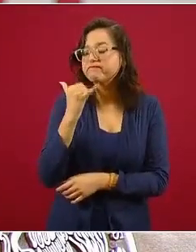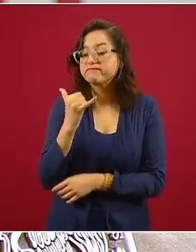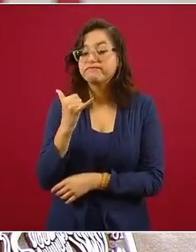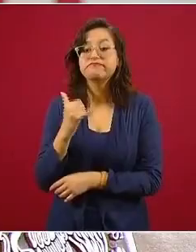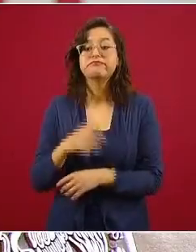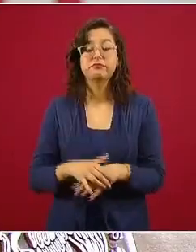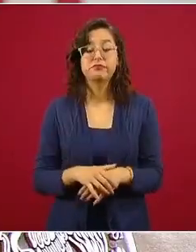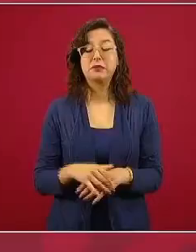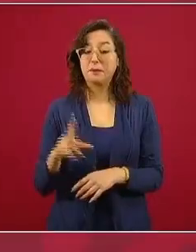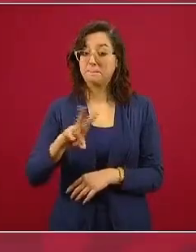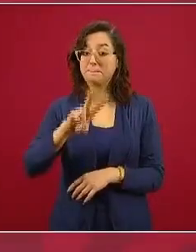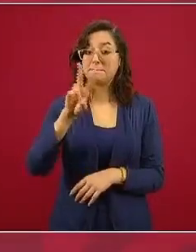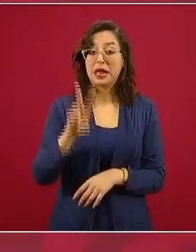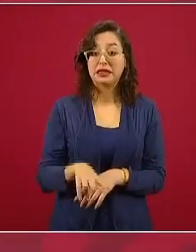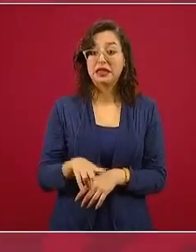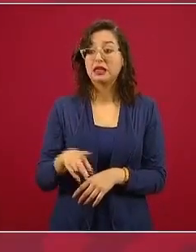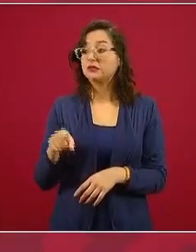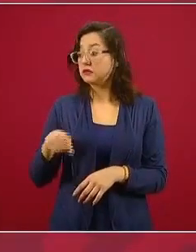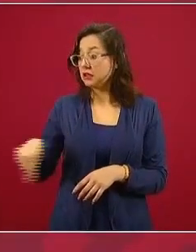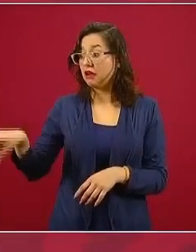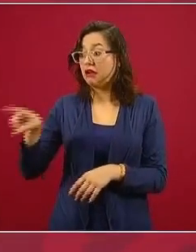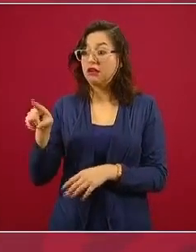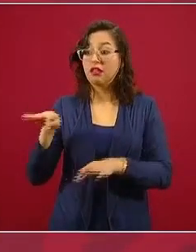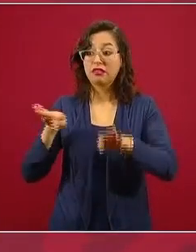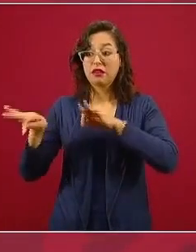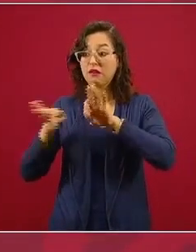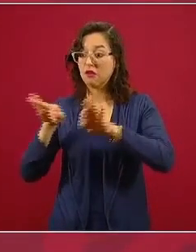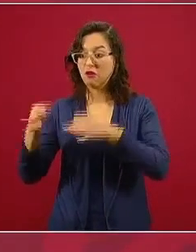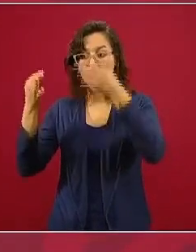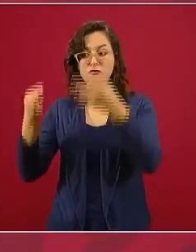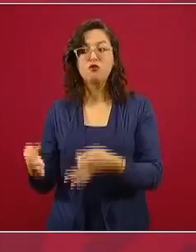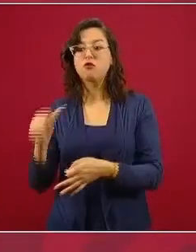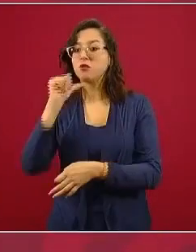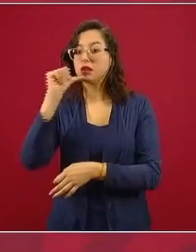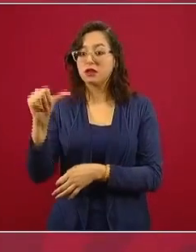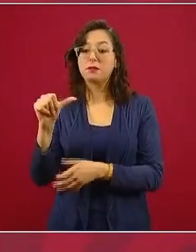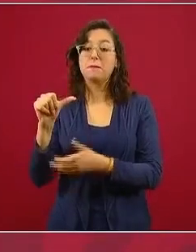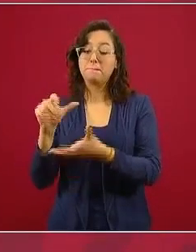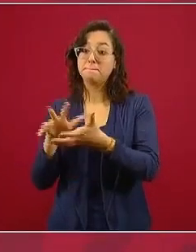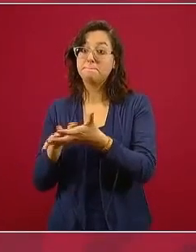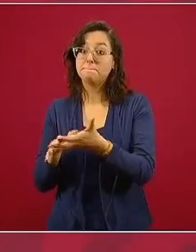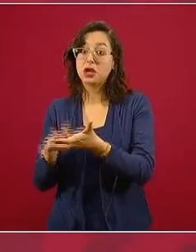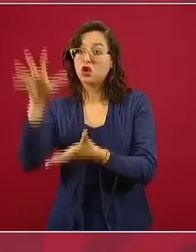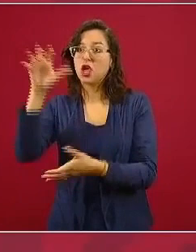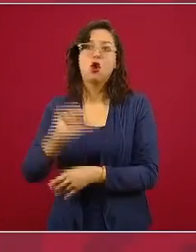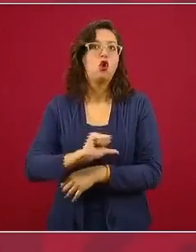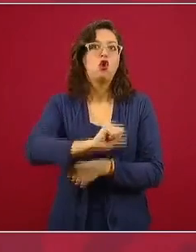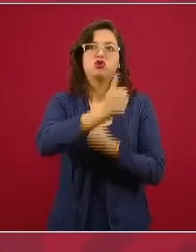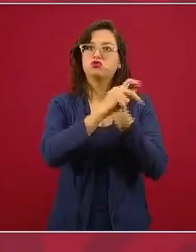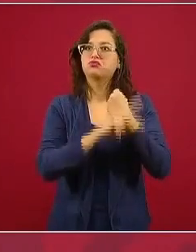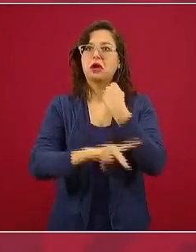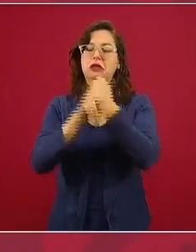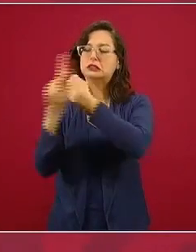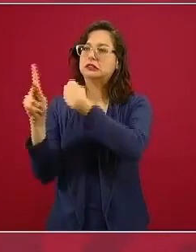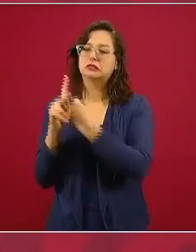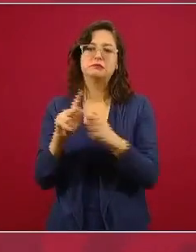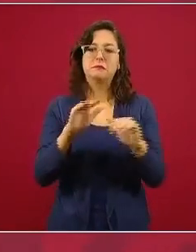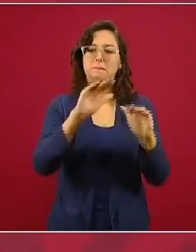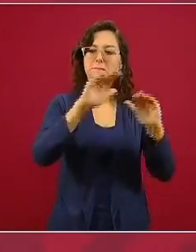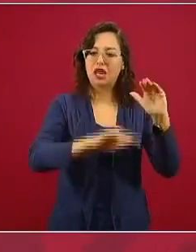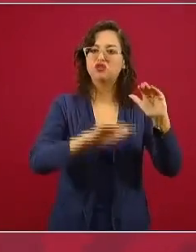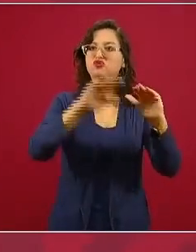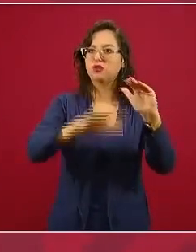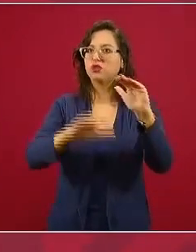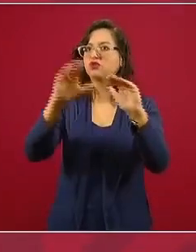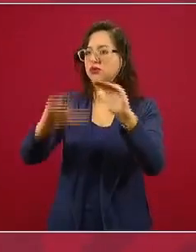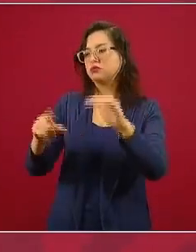de la economía informal en México es mayor que en otros países. Por eso tenemos